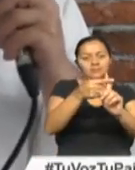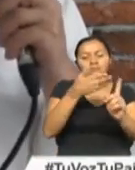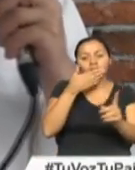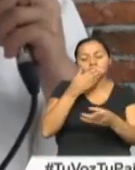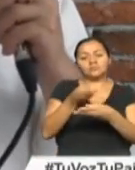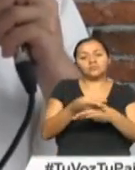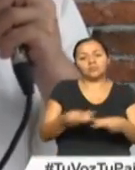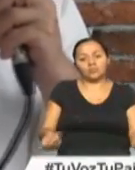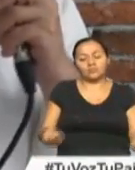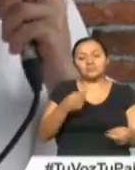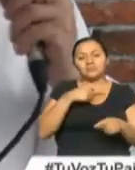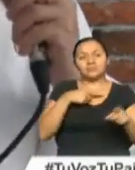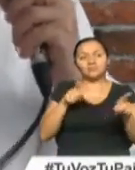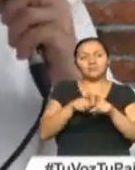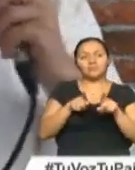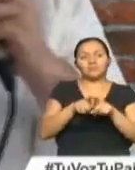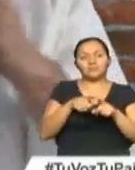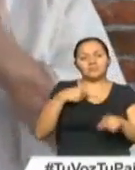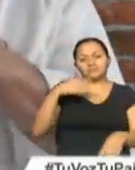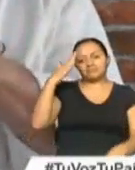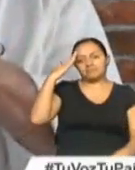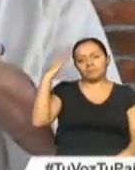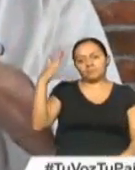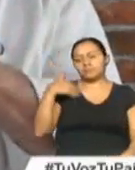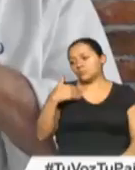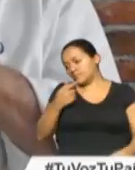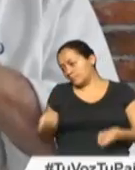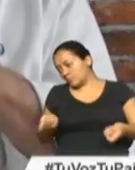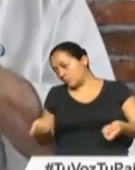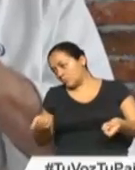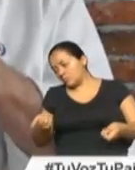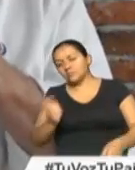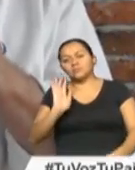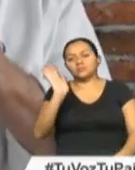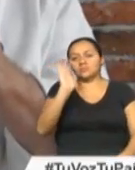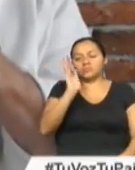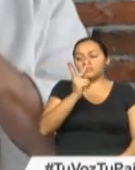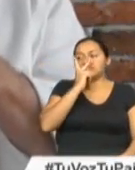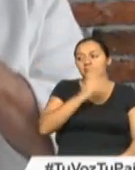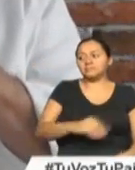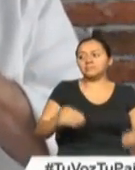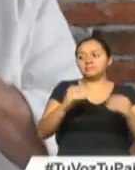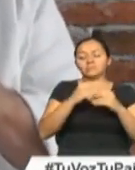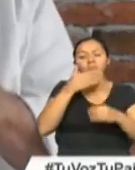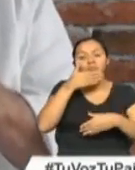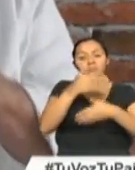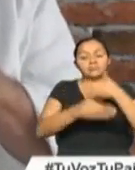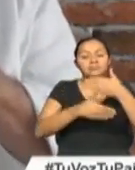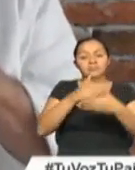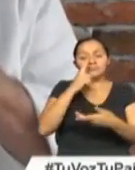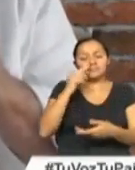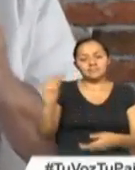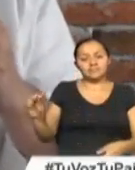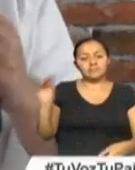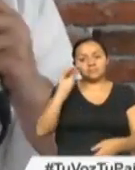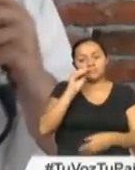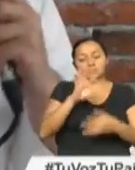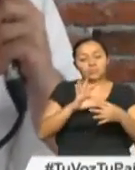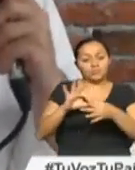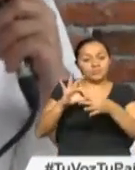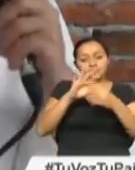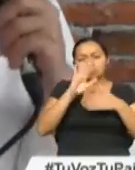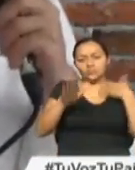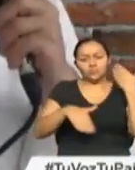no es con un intendente de policía en cada esquina. Es transfiriéndoles a los